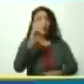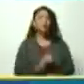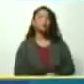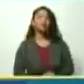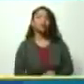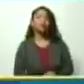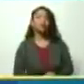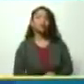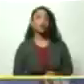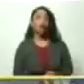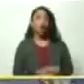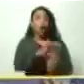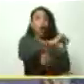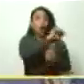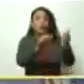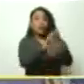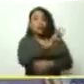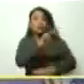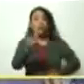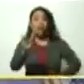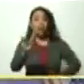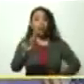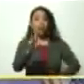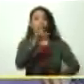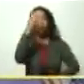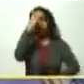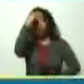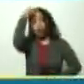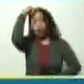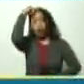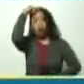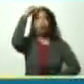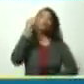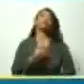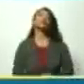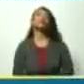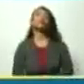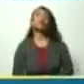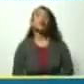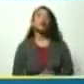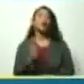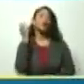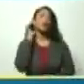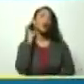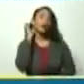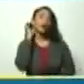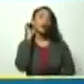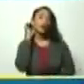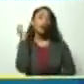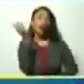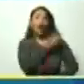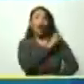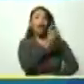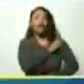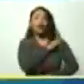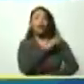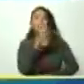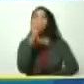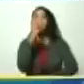los vicepresidentes Tarek Laisami el general en jefe Vladimir Padrino López